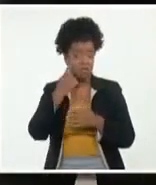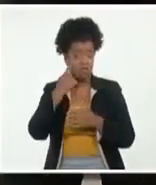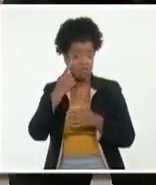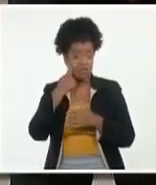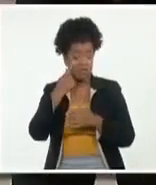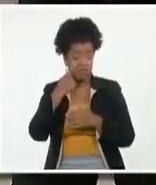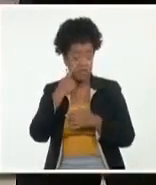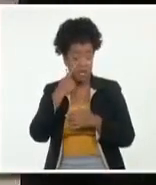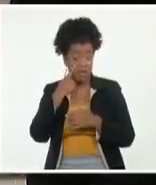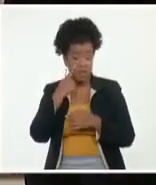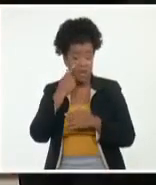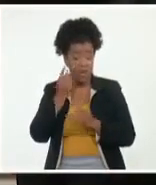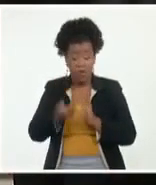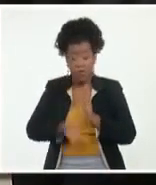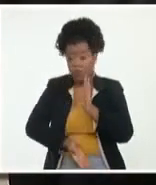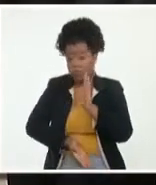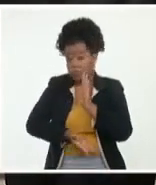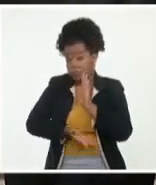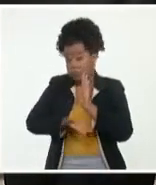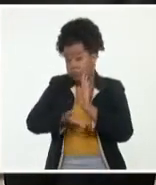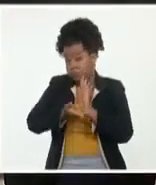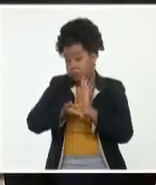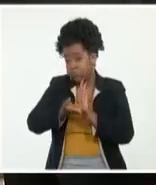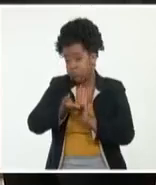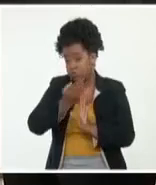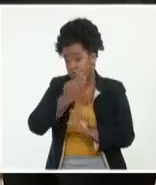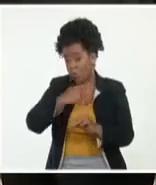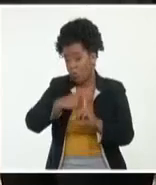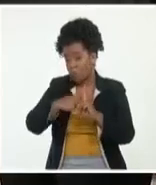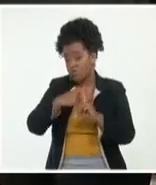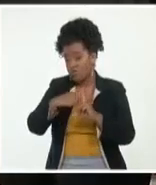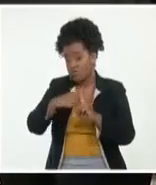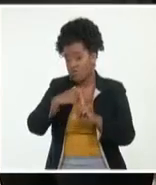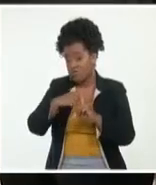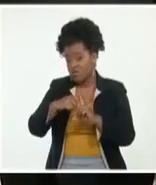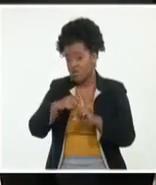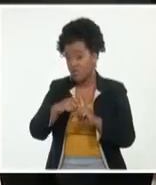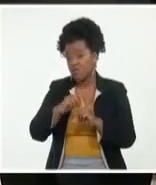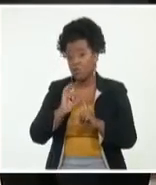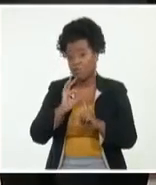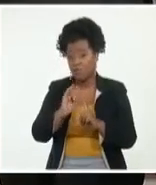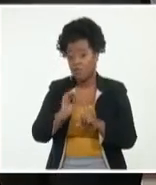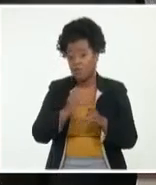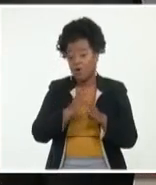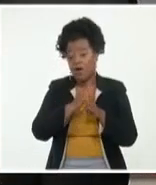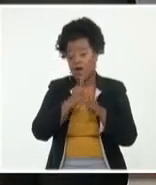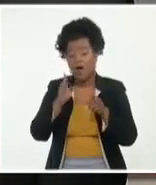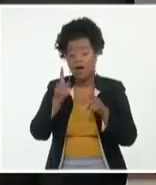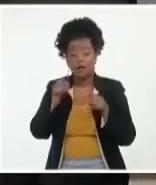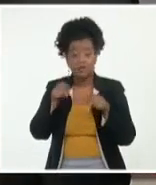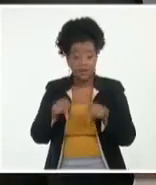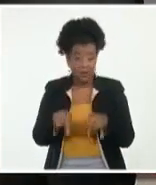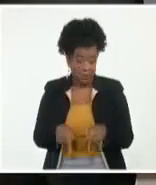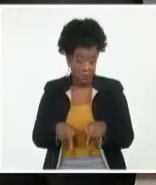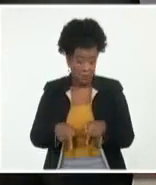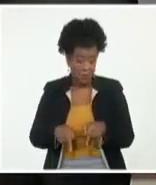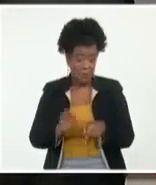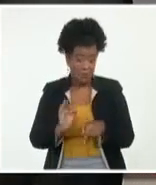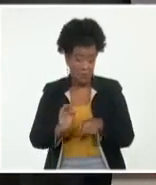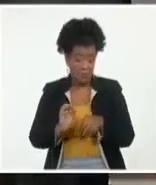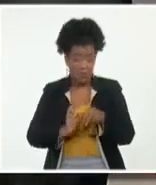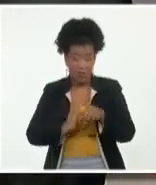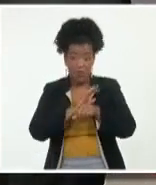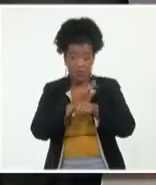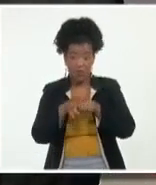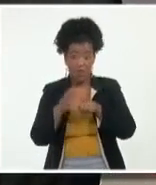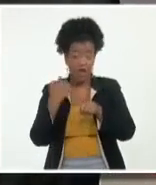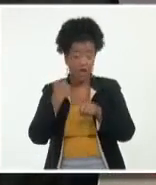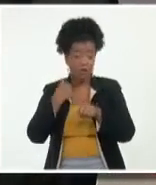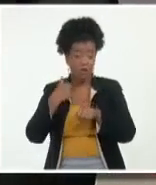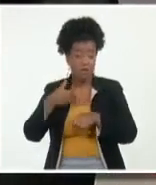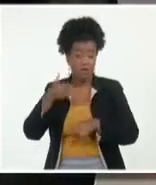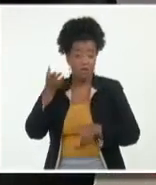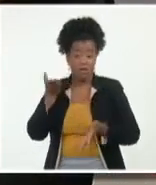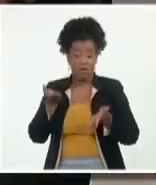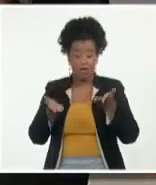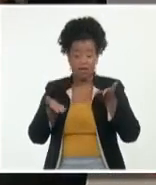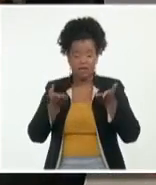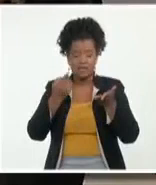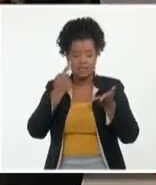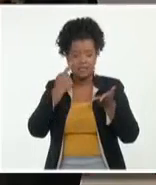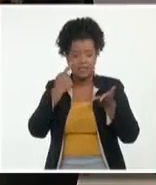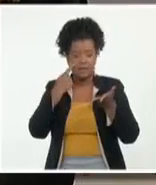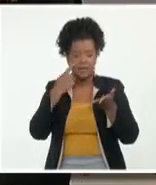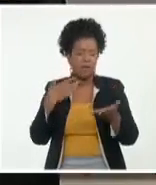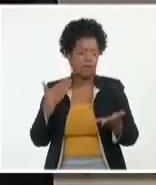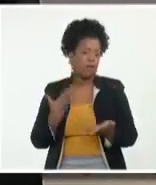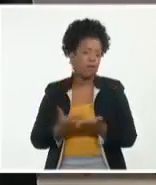más altos de casos positivos reportados hasta hoy, desde el inicio de la pandemia el pasado año, es la prueba más